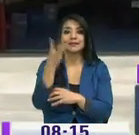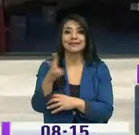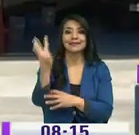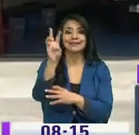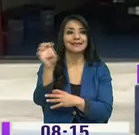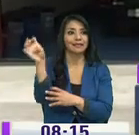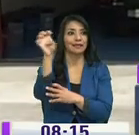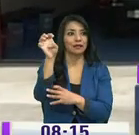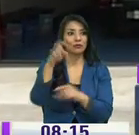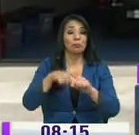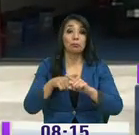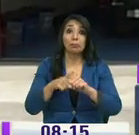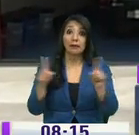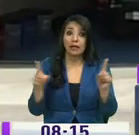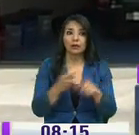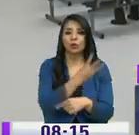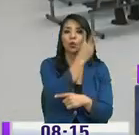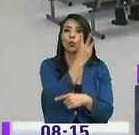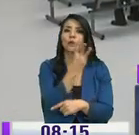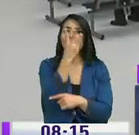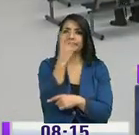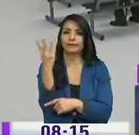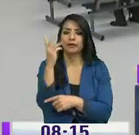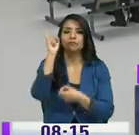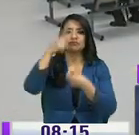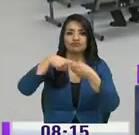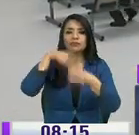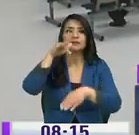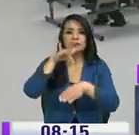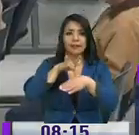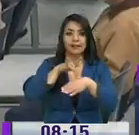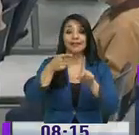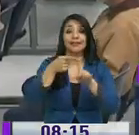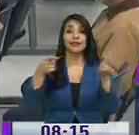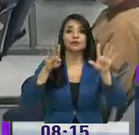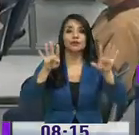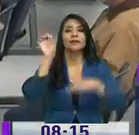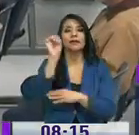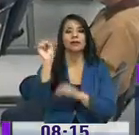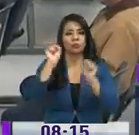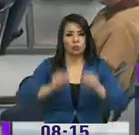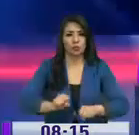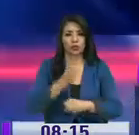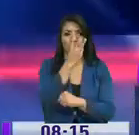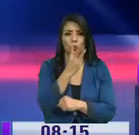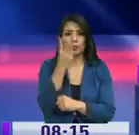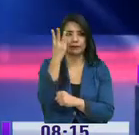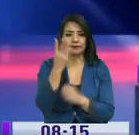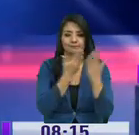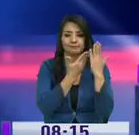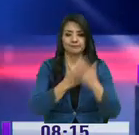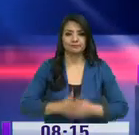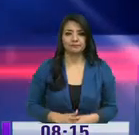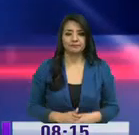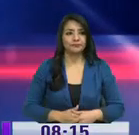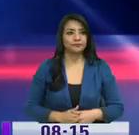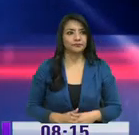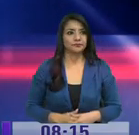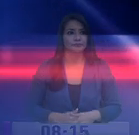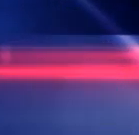enero. Sin embargo, la plataforma para reservar su cita estará lista desde el 9 de enero en la web